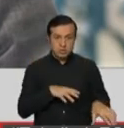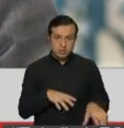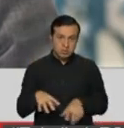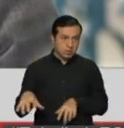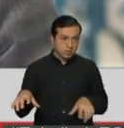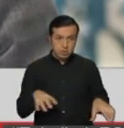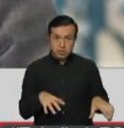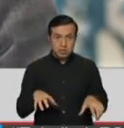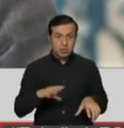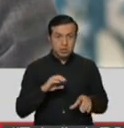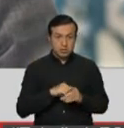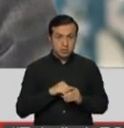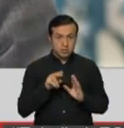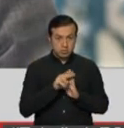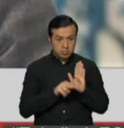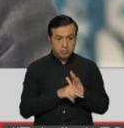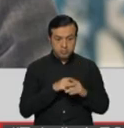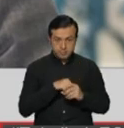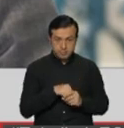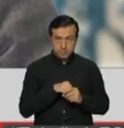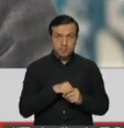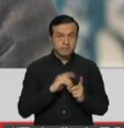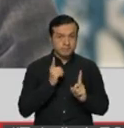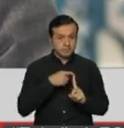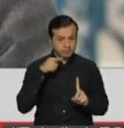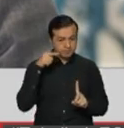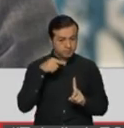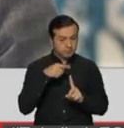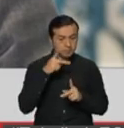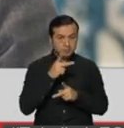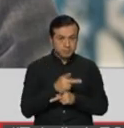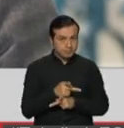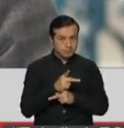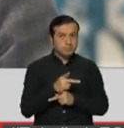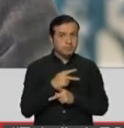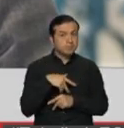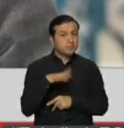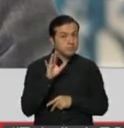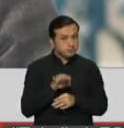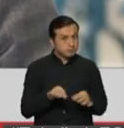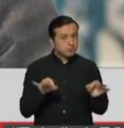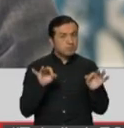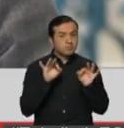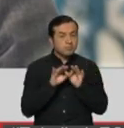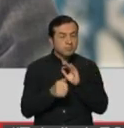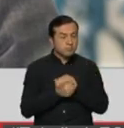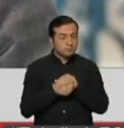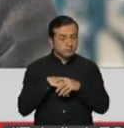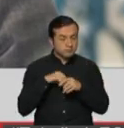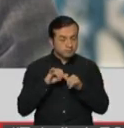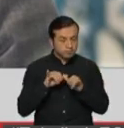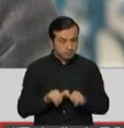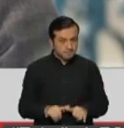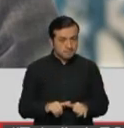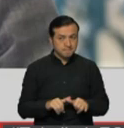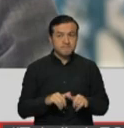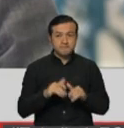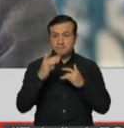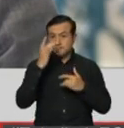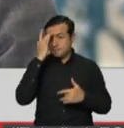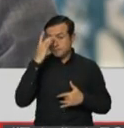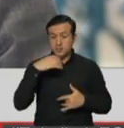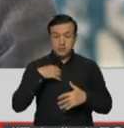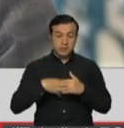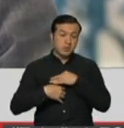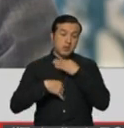están contemplados en los protocolos. Es el principal consejo de que se ha aprobado el más eficiente a la hora de frenar la expansión del coronavirus,